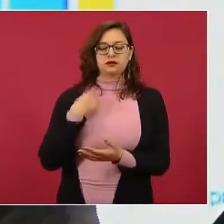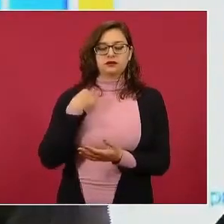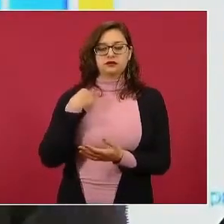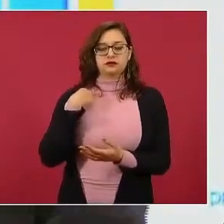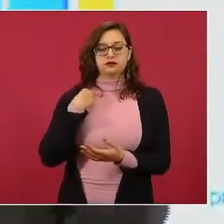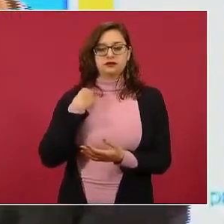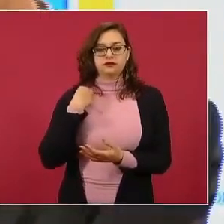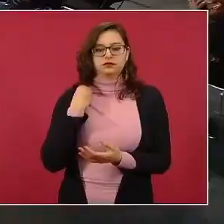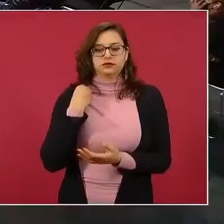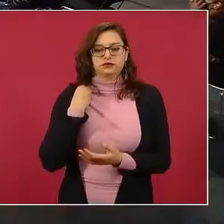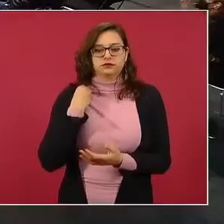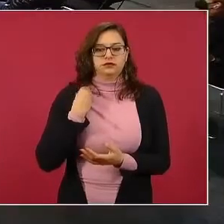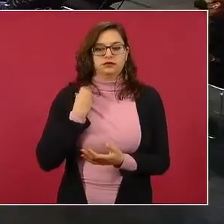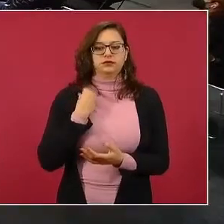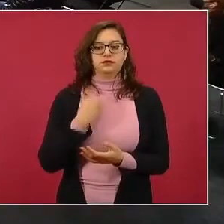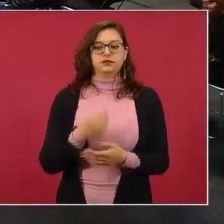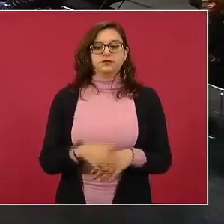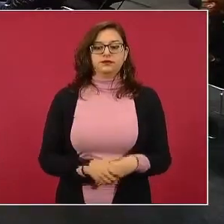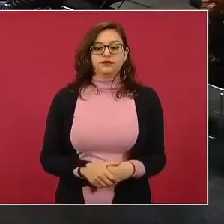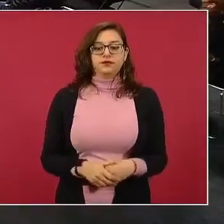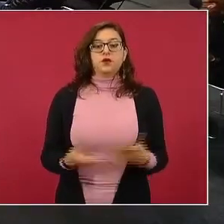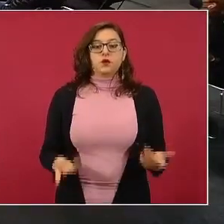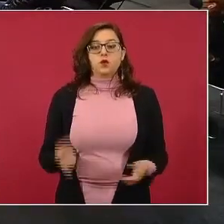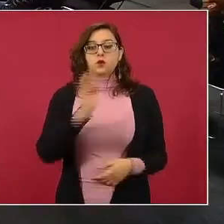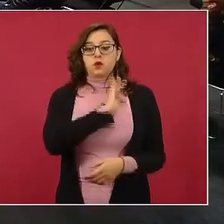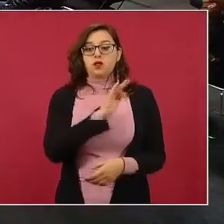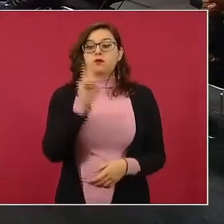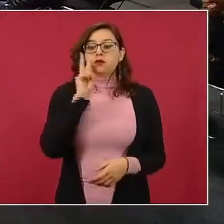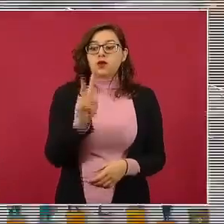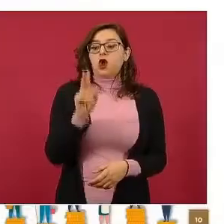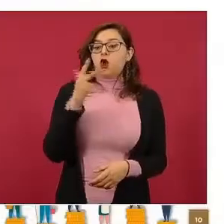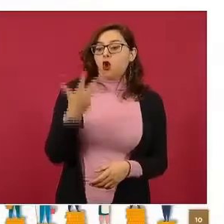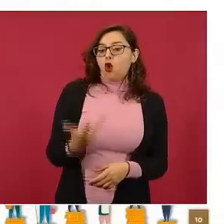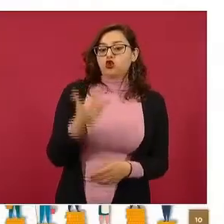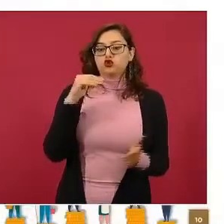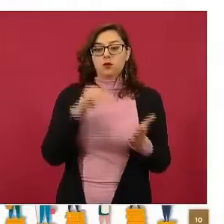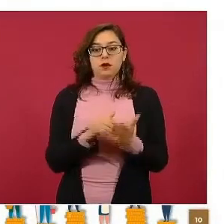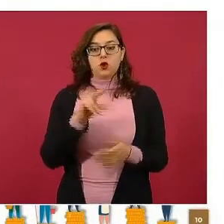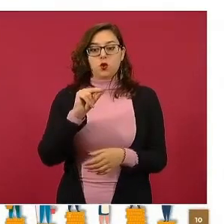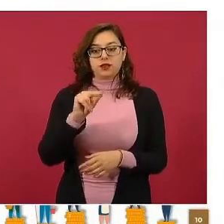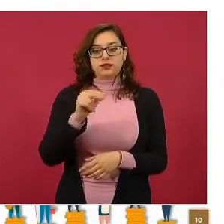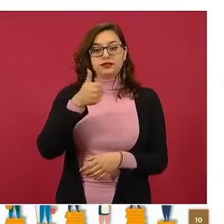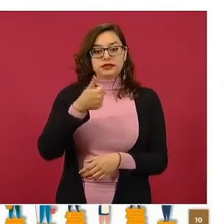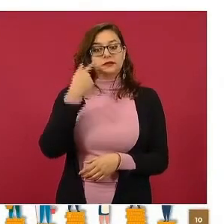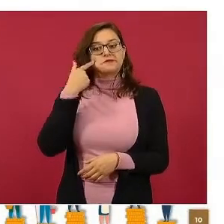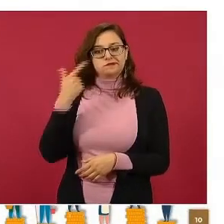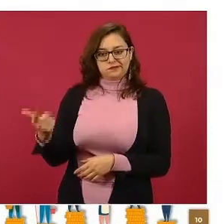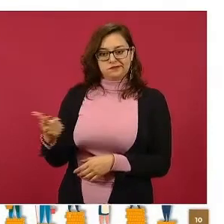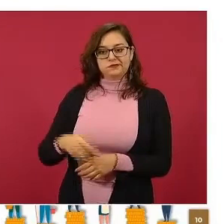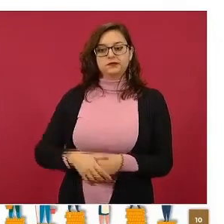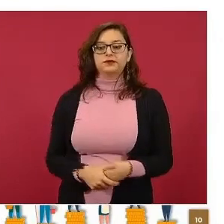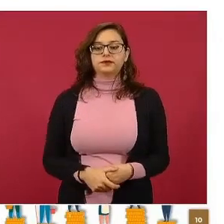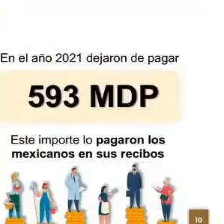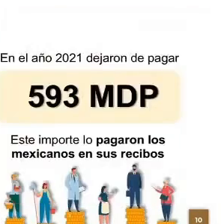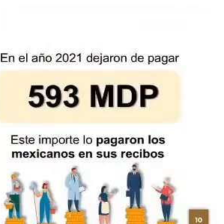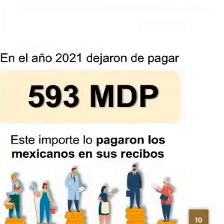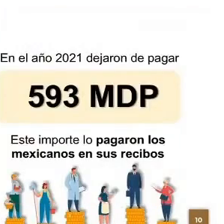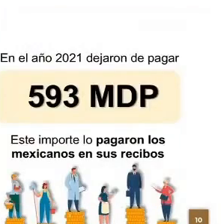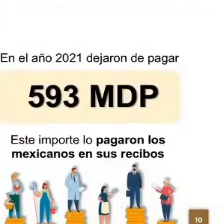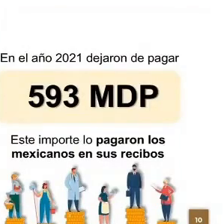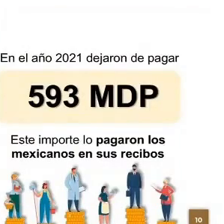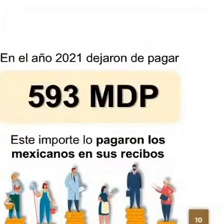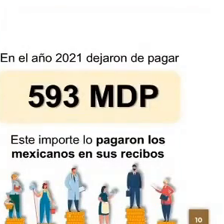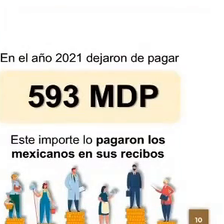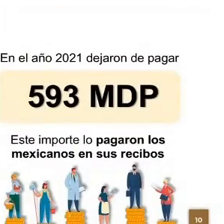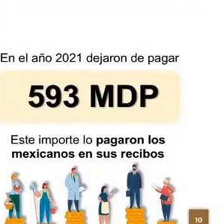vemos, 8.046 OXXOs están en una central que se llama Eólica del Sur, donde su